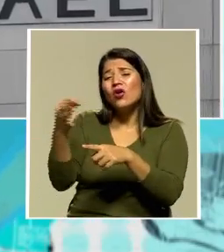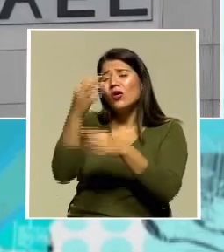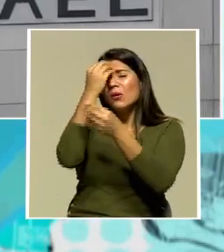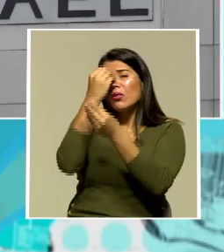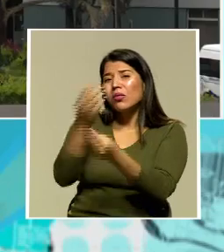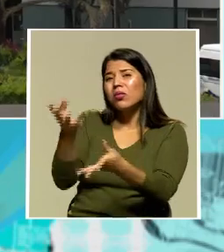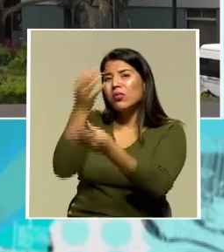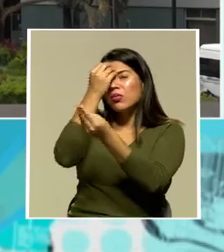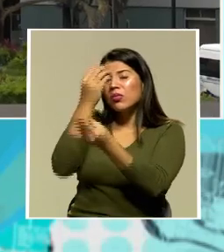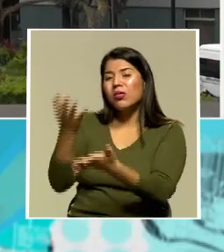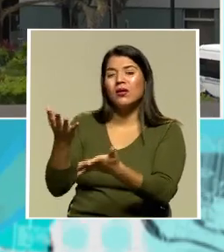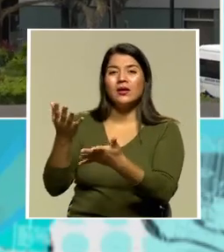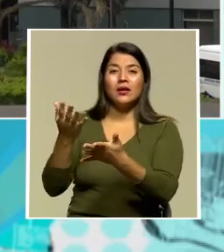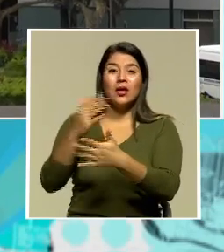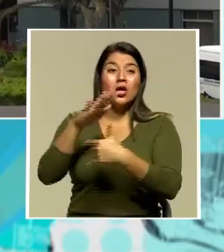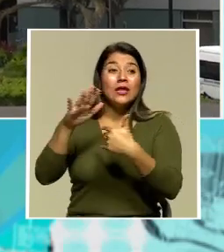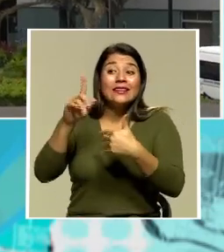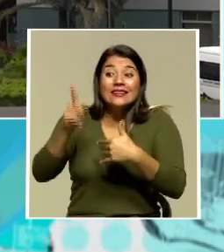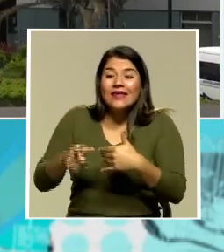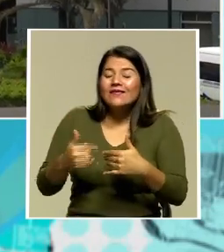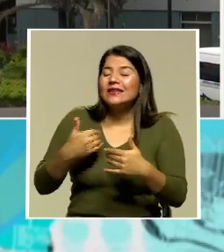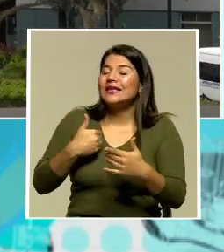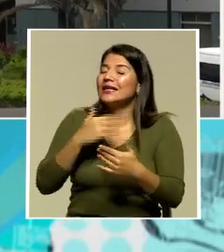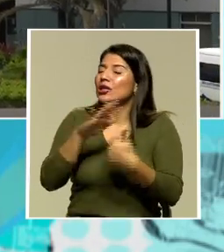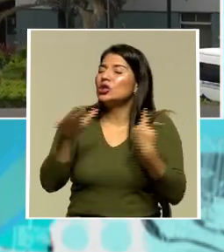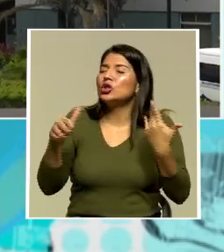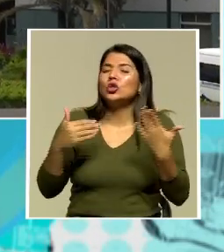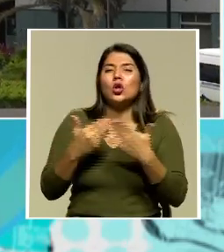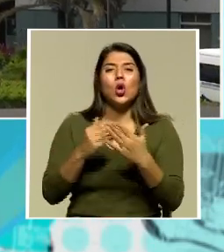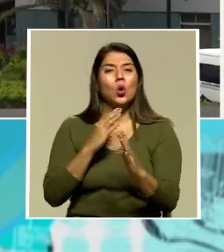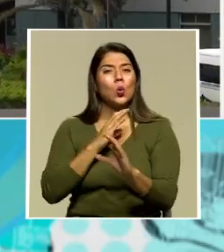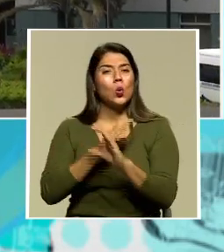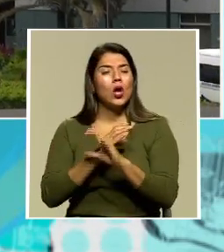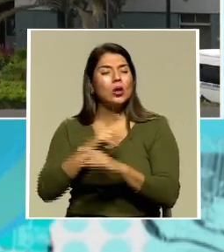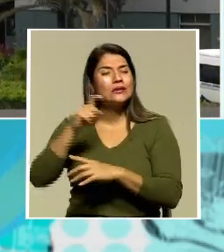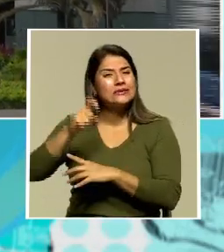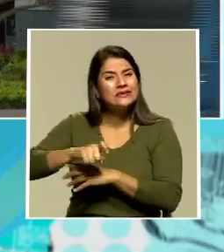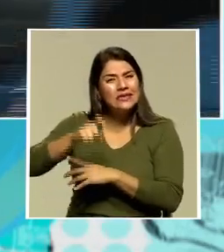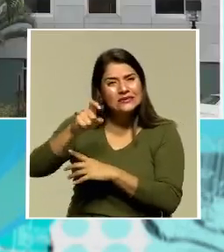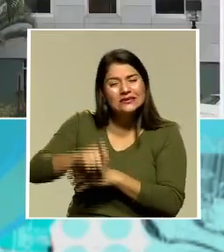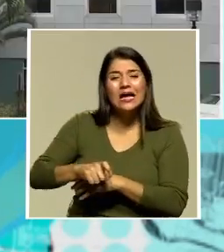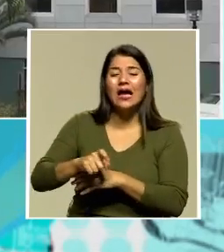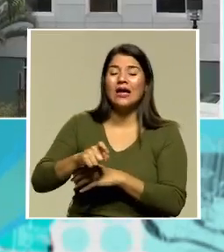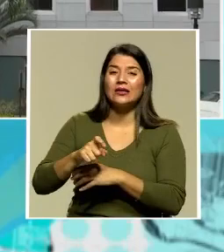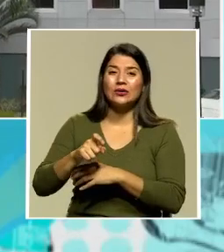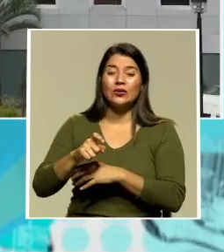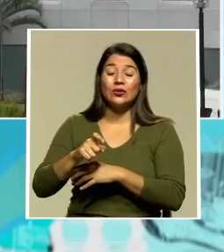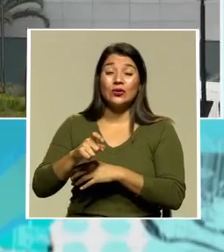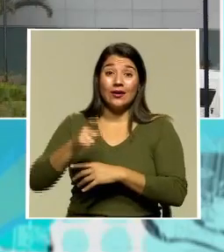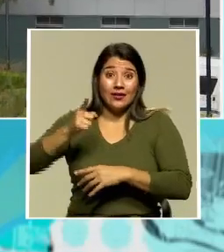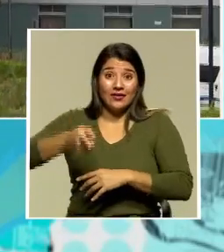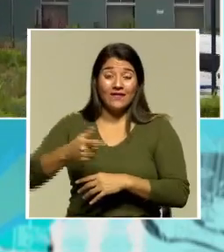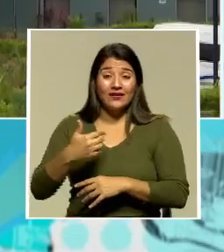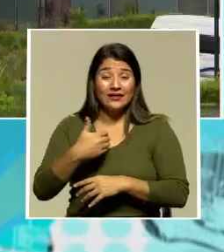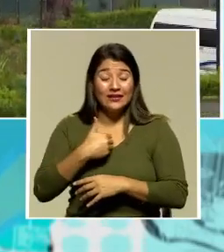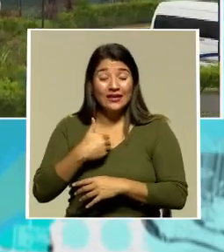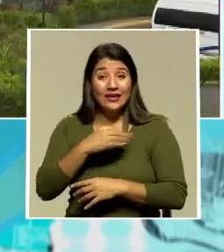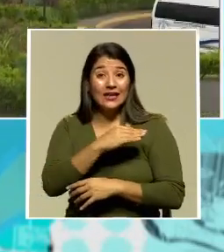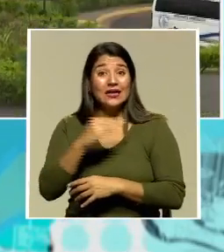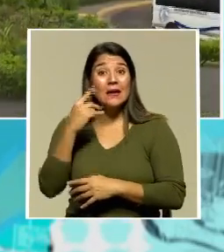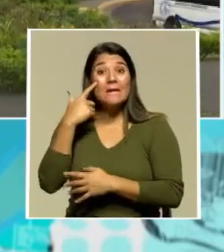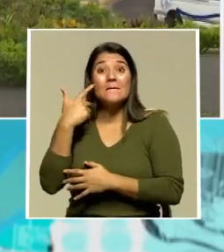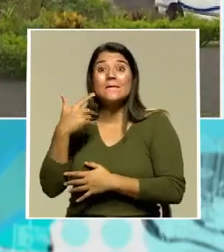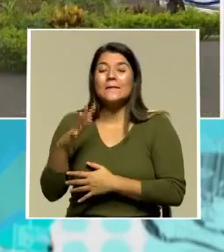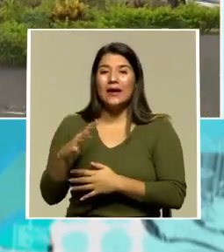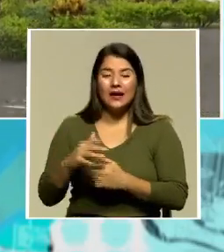todas las previsiones, los cuidados que se deben de tener, y ya me parece que